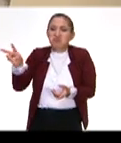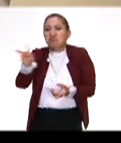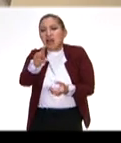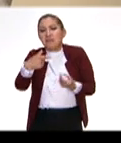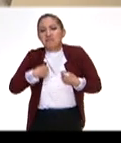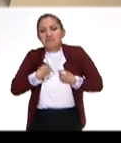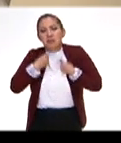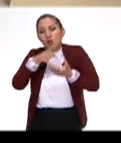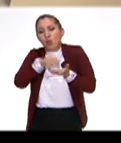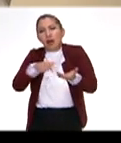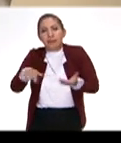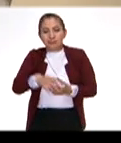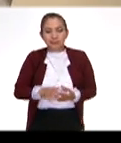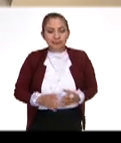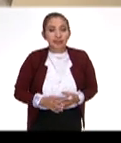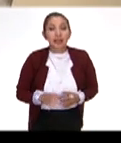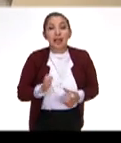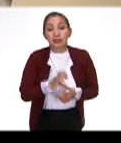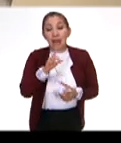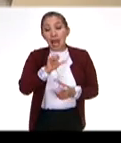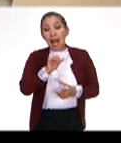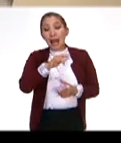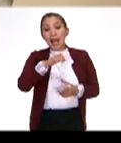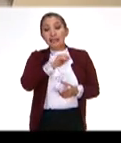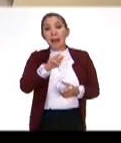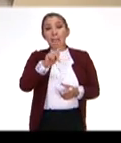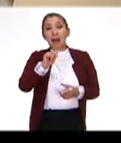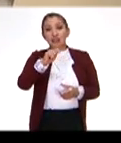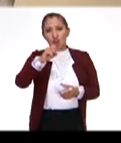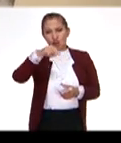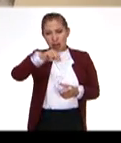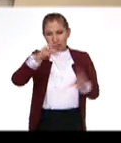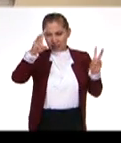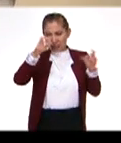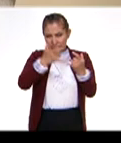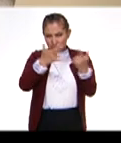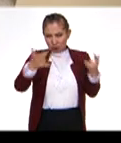a mi formación, a mi vida. Araña Patona pues,